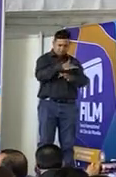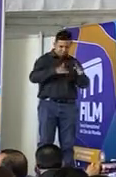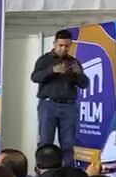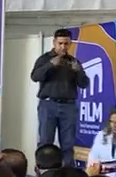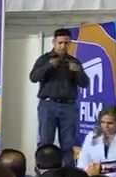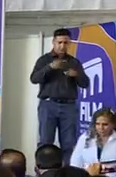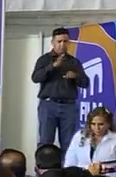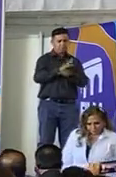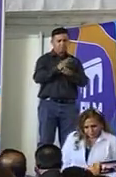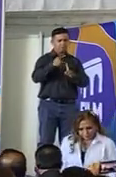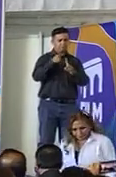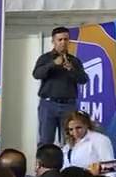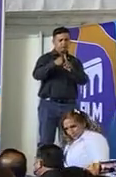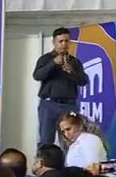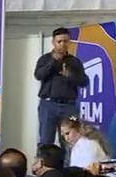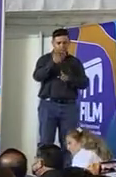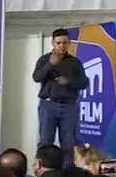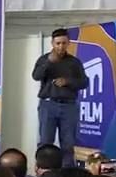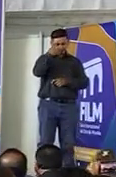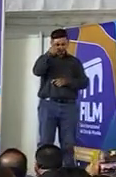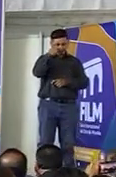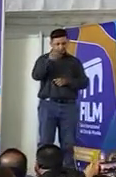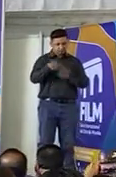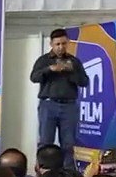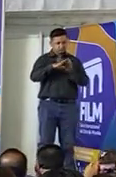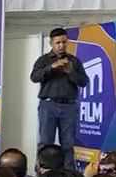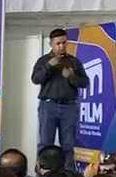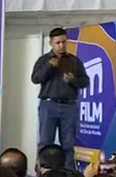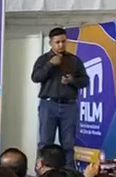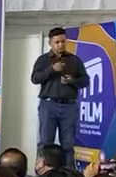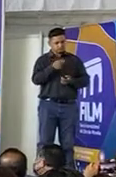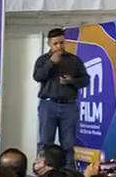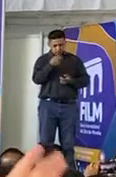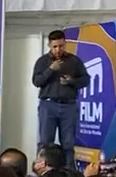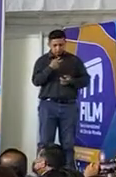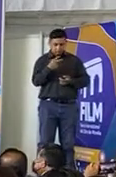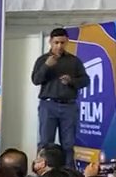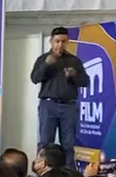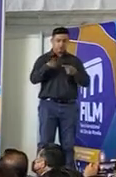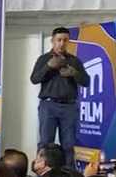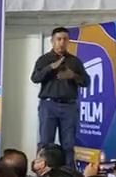críticos, ciudadanos más comprometidos, pero sobre todo